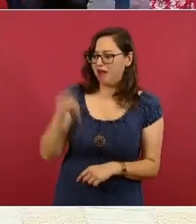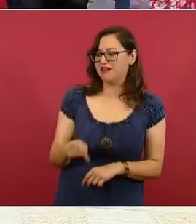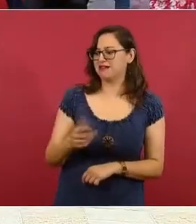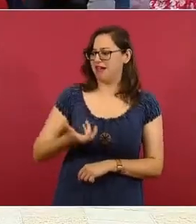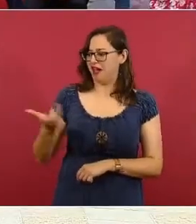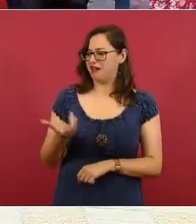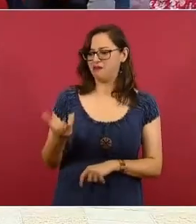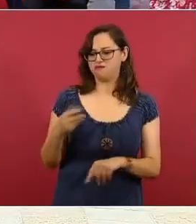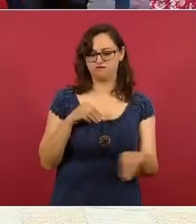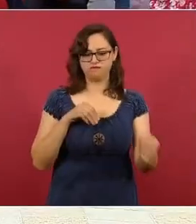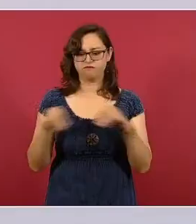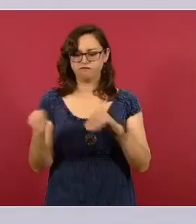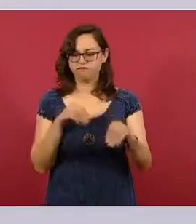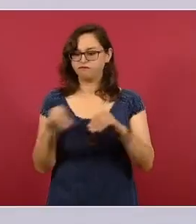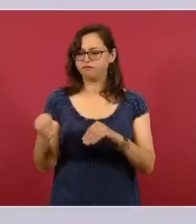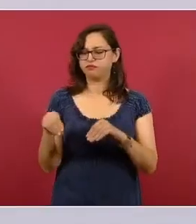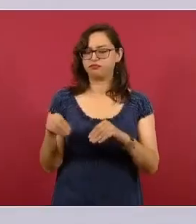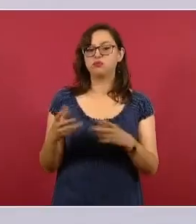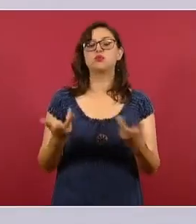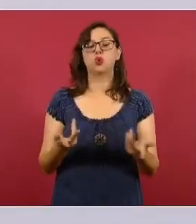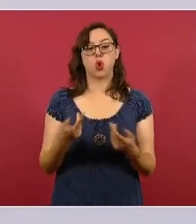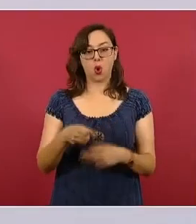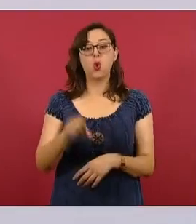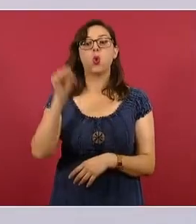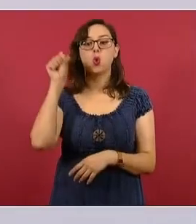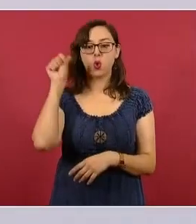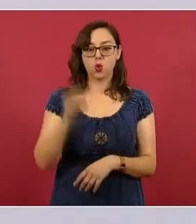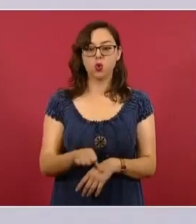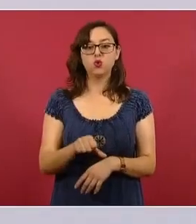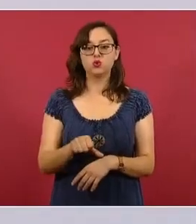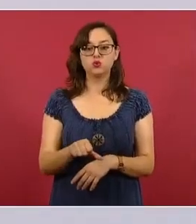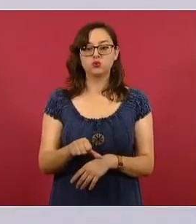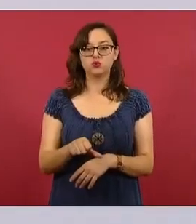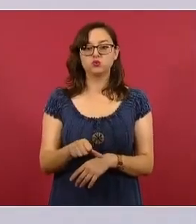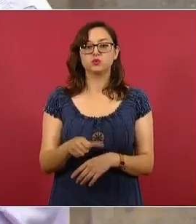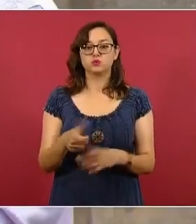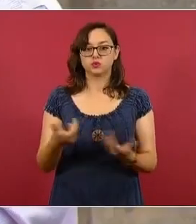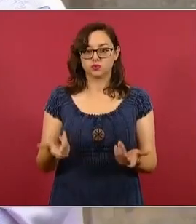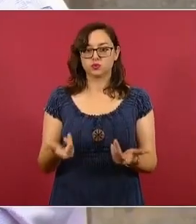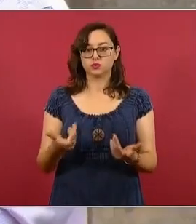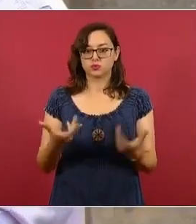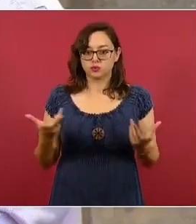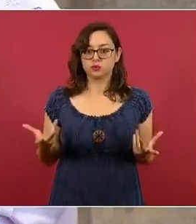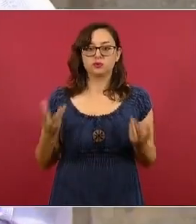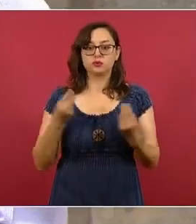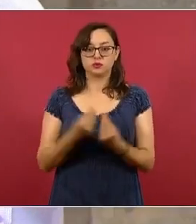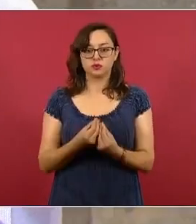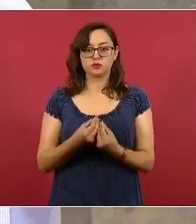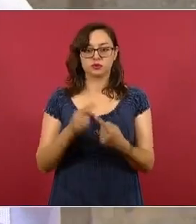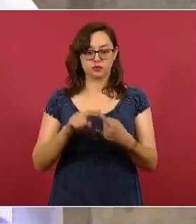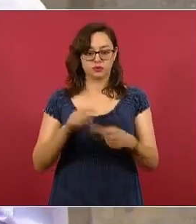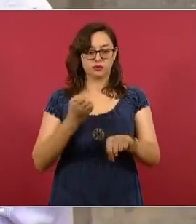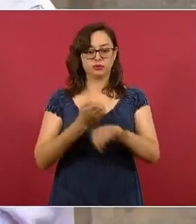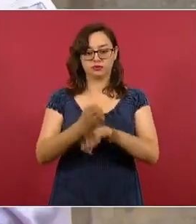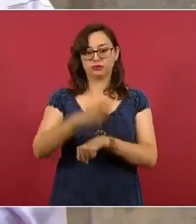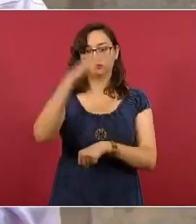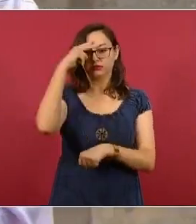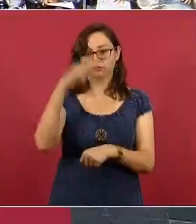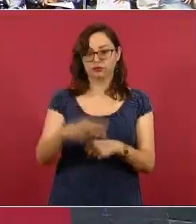estamos con nosotros este día el Estado de México,